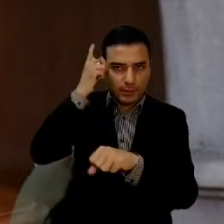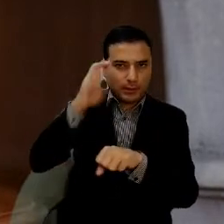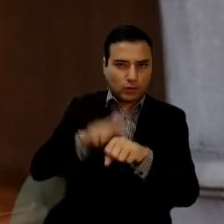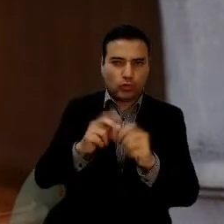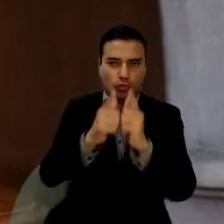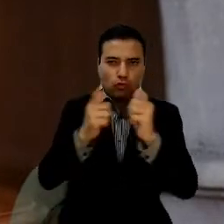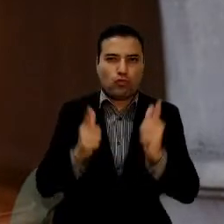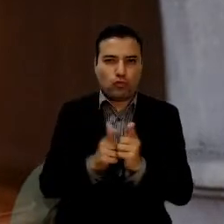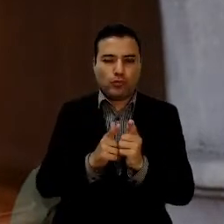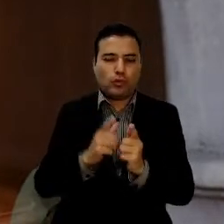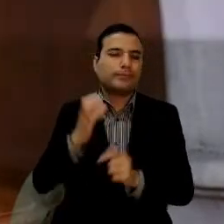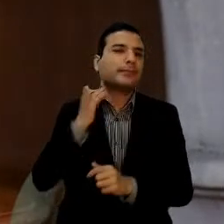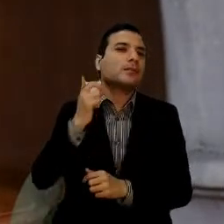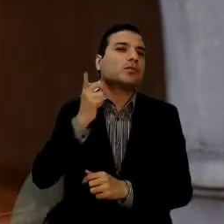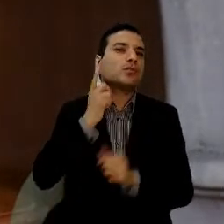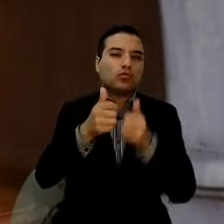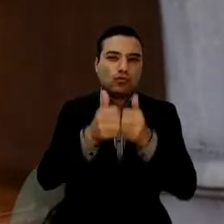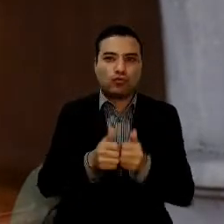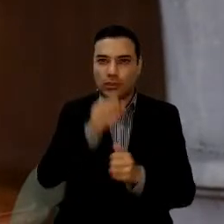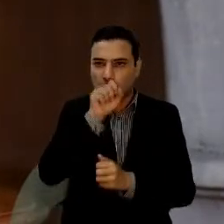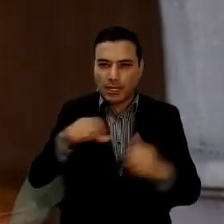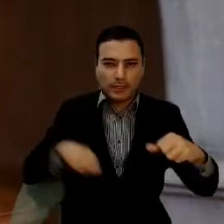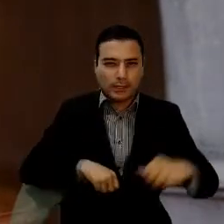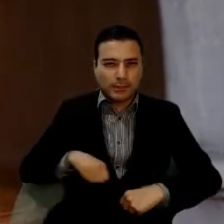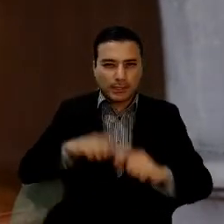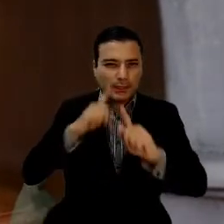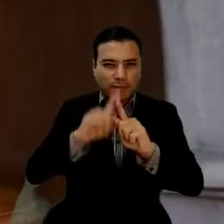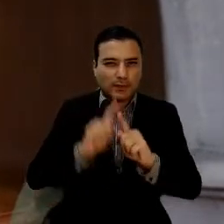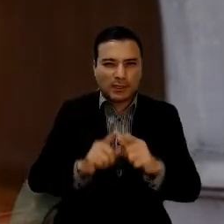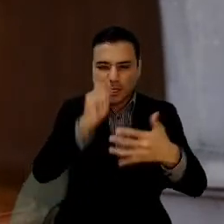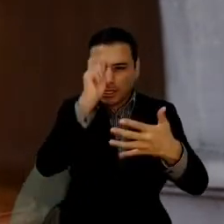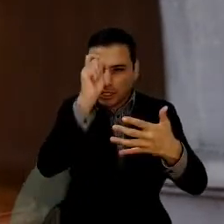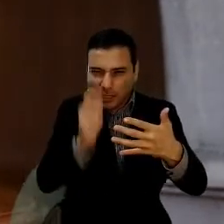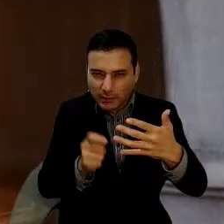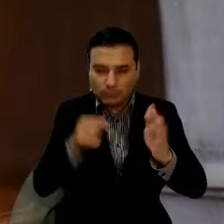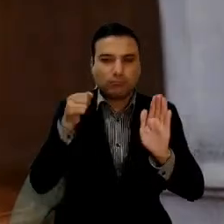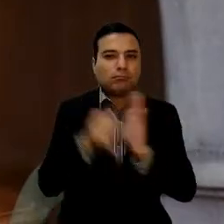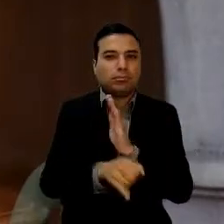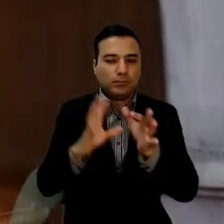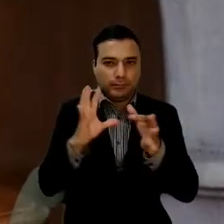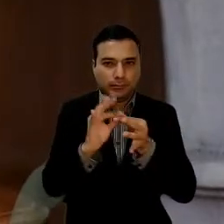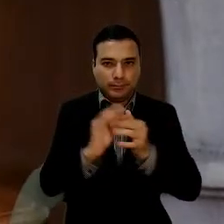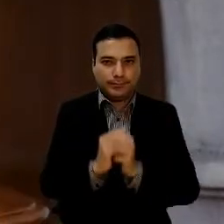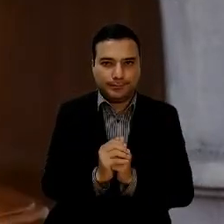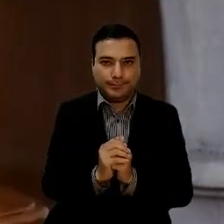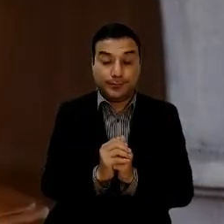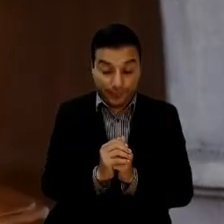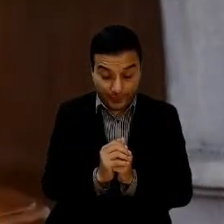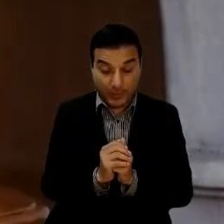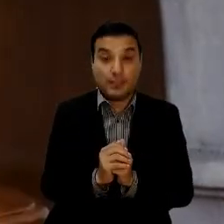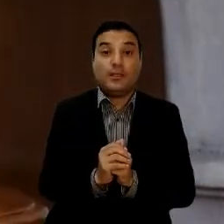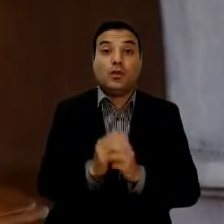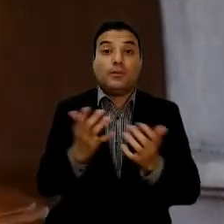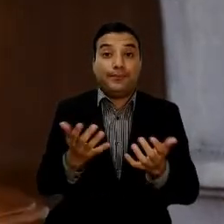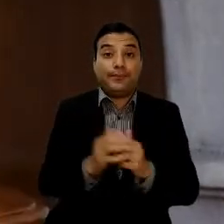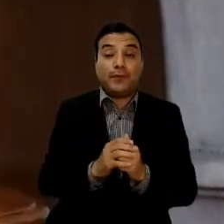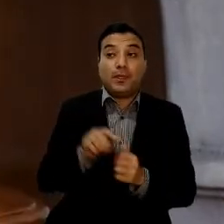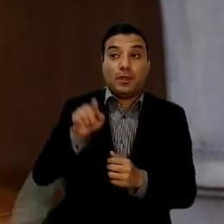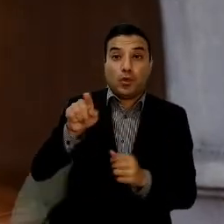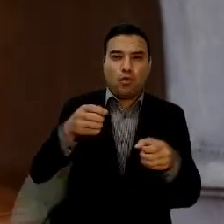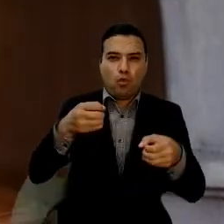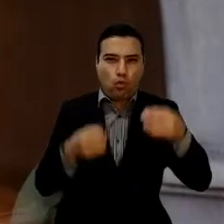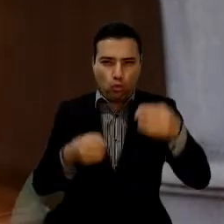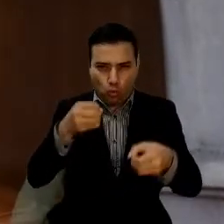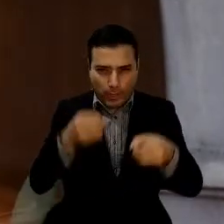la versión detallada de las actividades realizadas. Con los poderes públicos de los tres niveles de gobierno, mantuvimos una comunicación